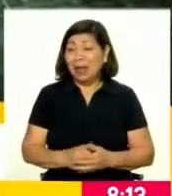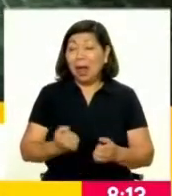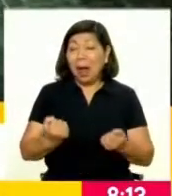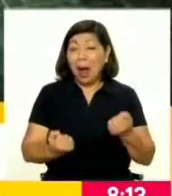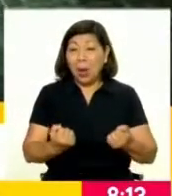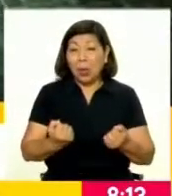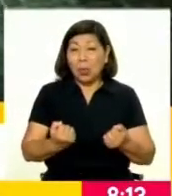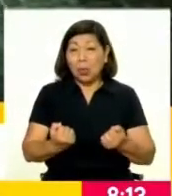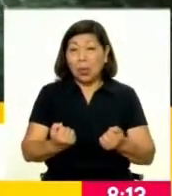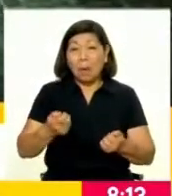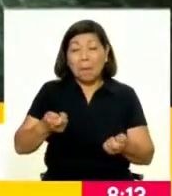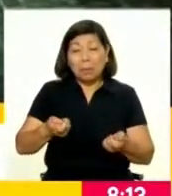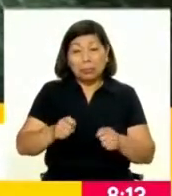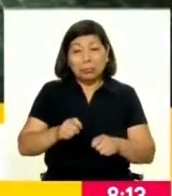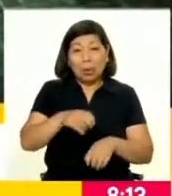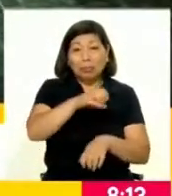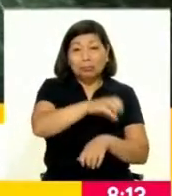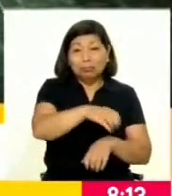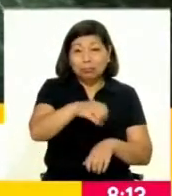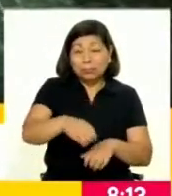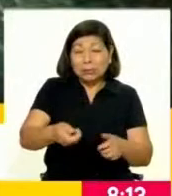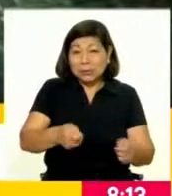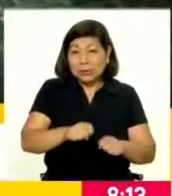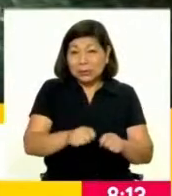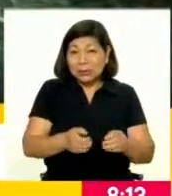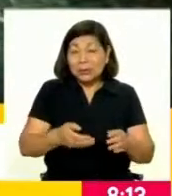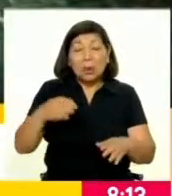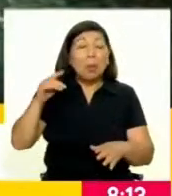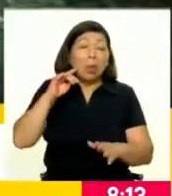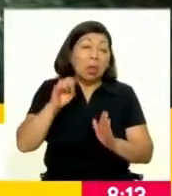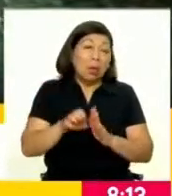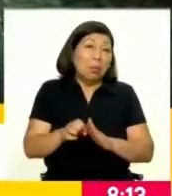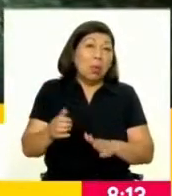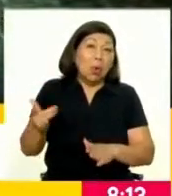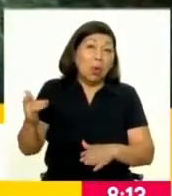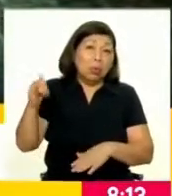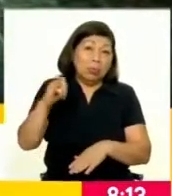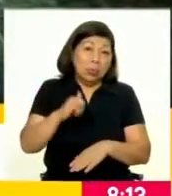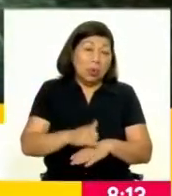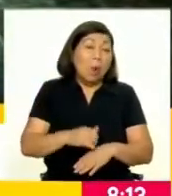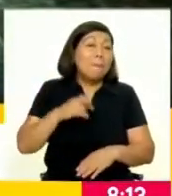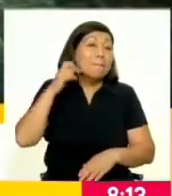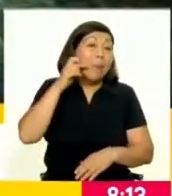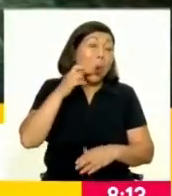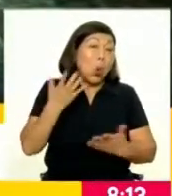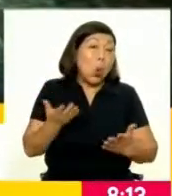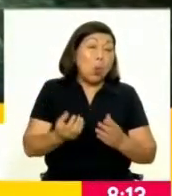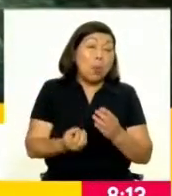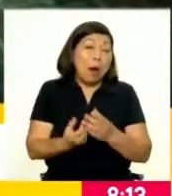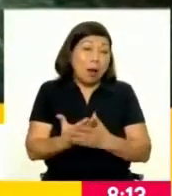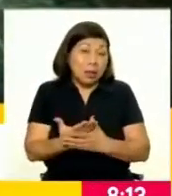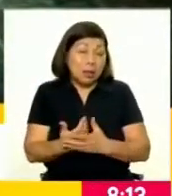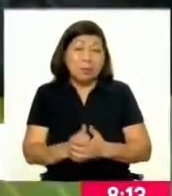bloqueos, donde se tuvo que cerrar el aeropuerto, como lo fue en Puno, en